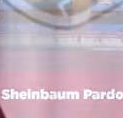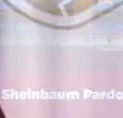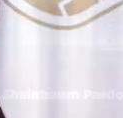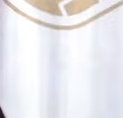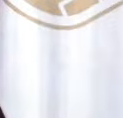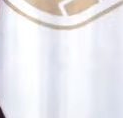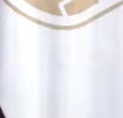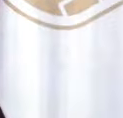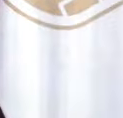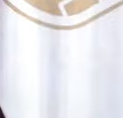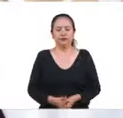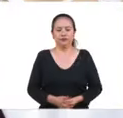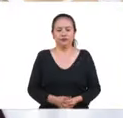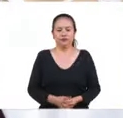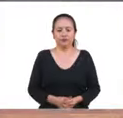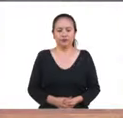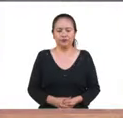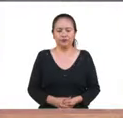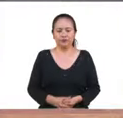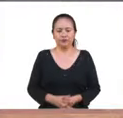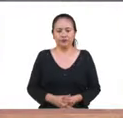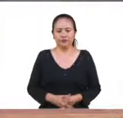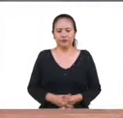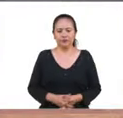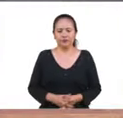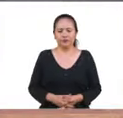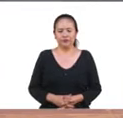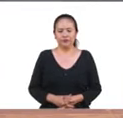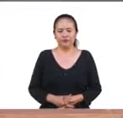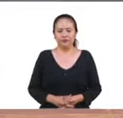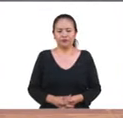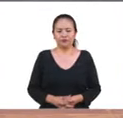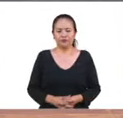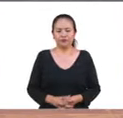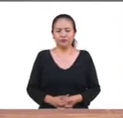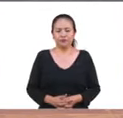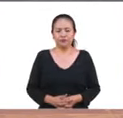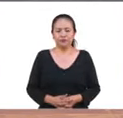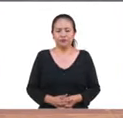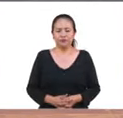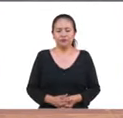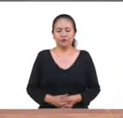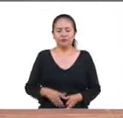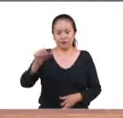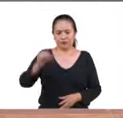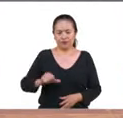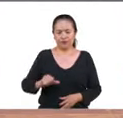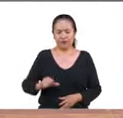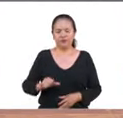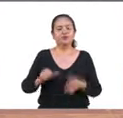No, está aquí Fatlala. Les vamos a platicar